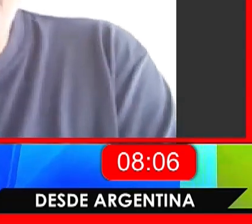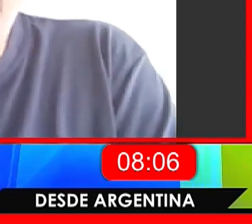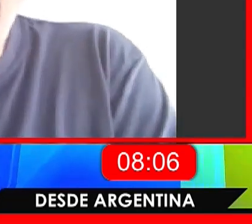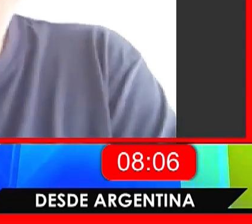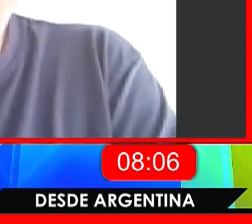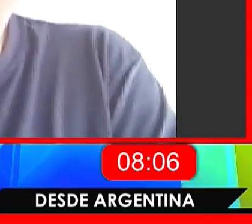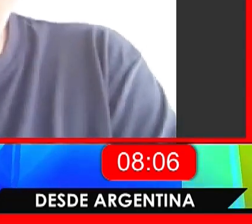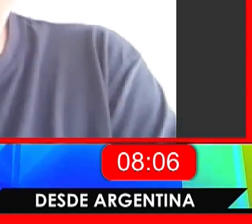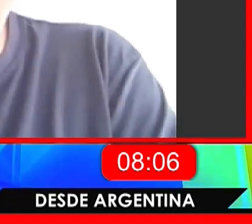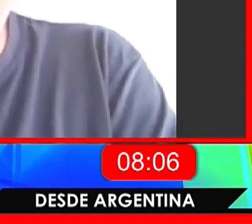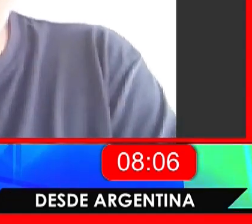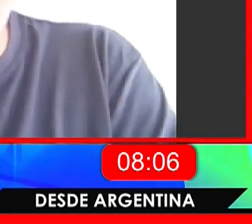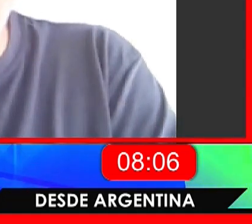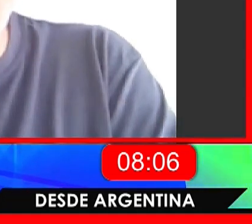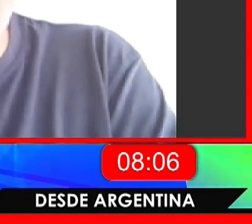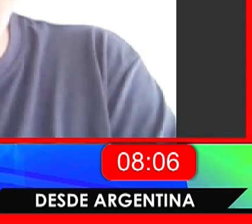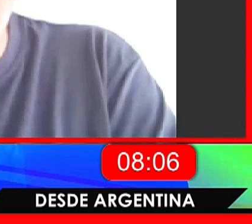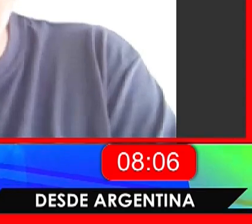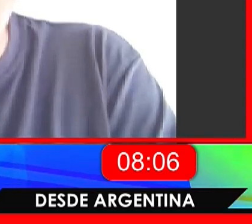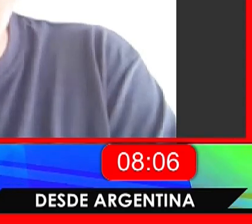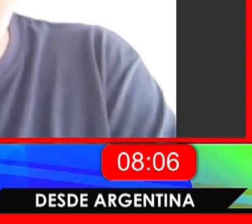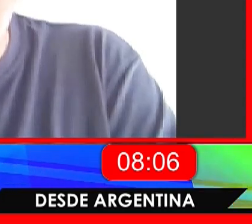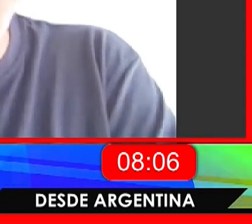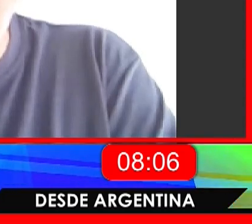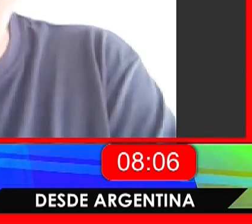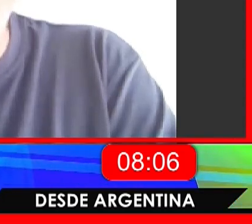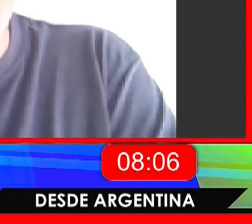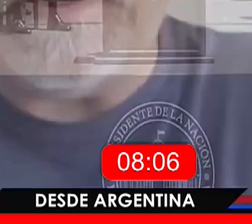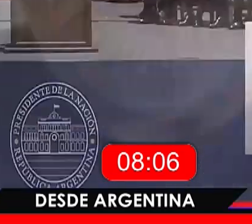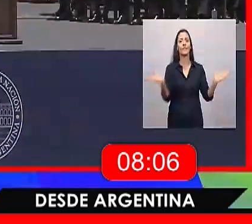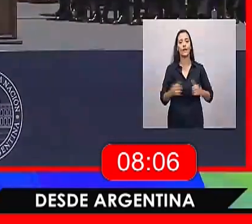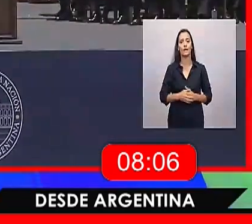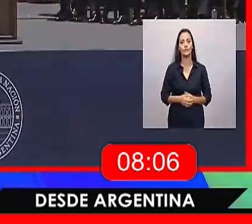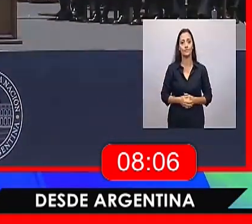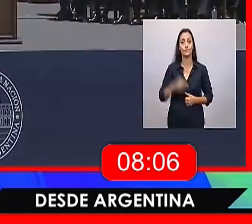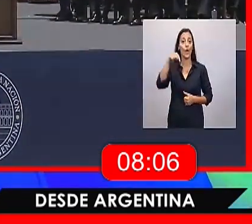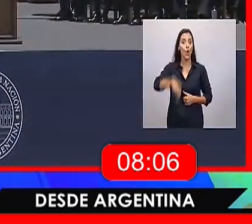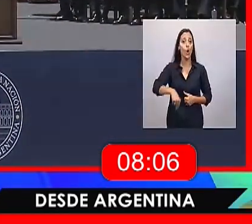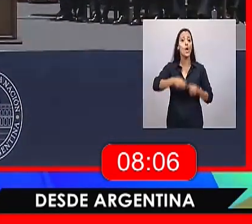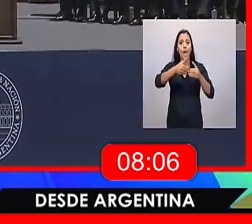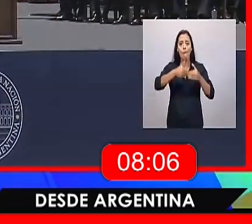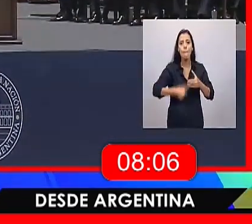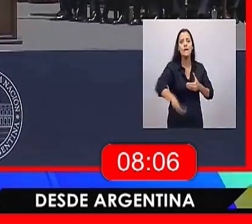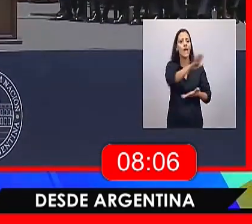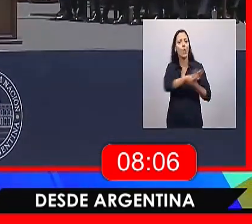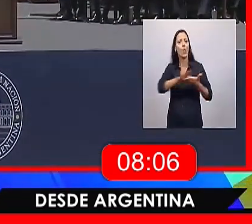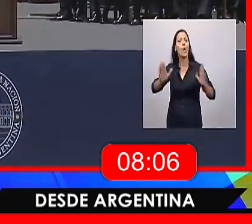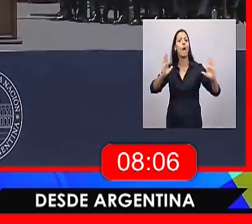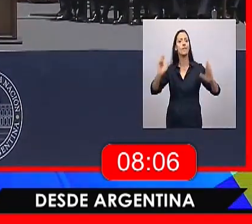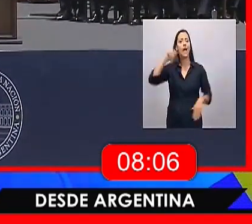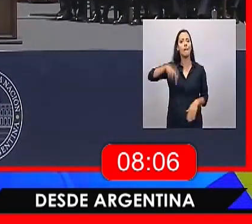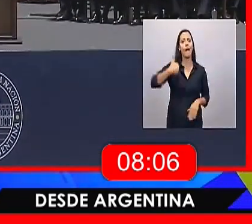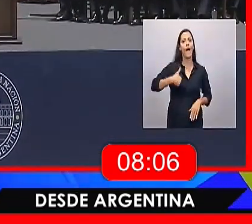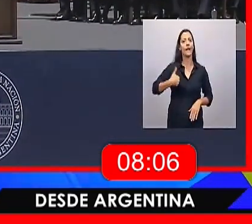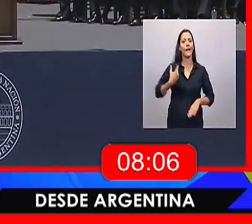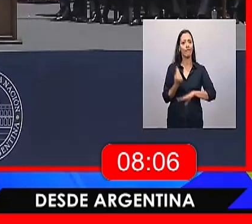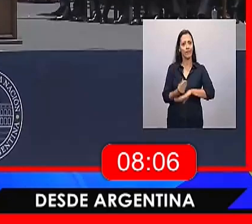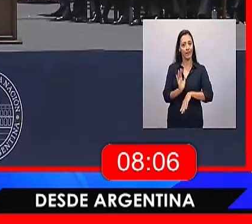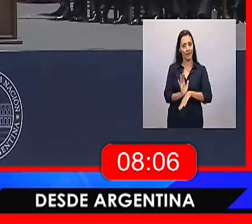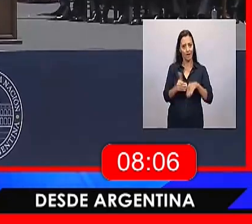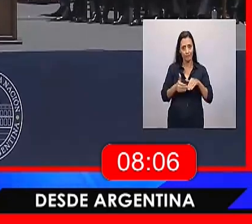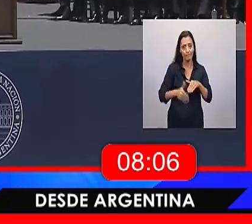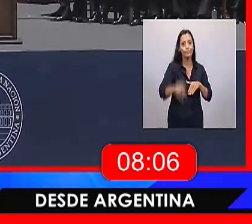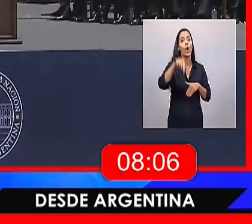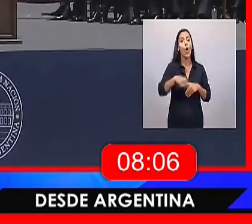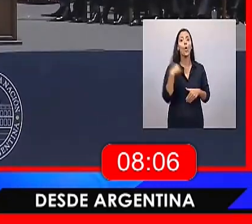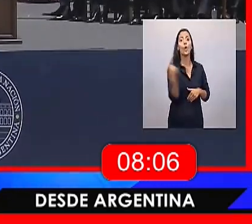Bueno, la sensación mayoritaria, digamos, es de deseo de